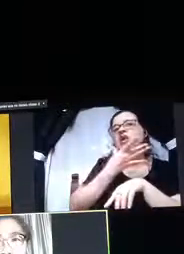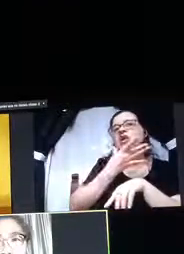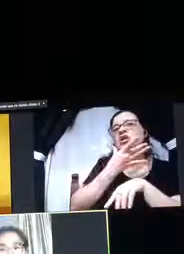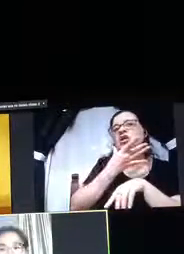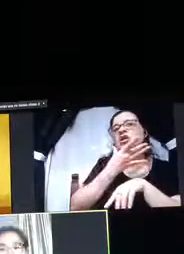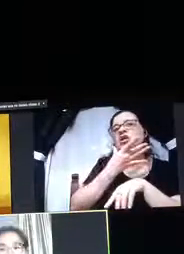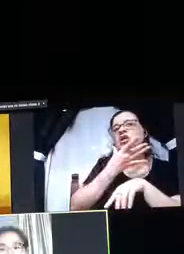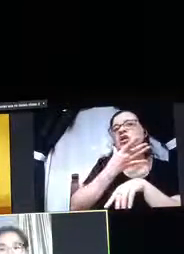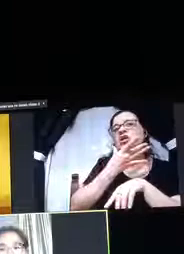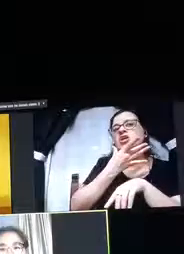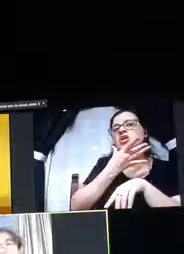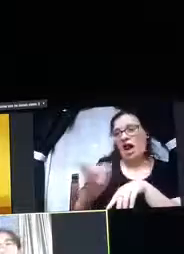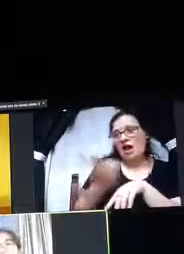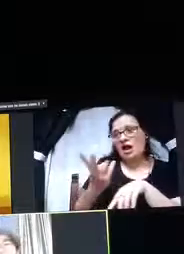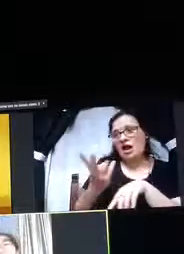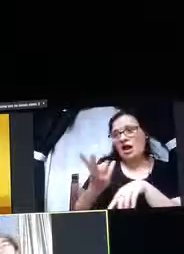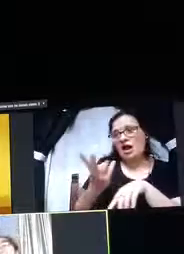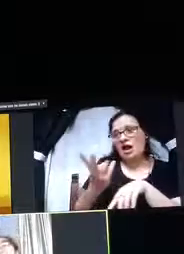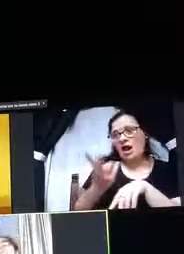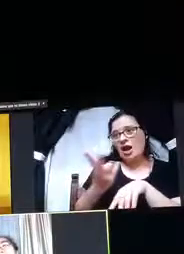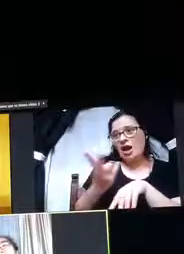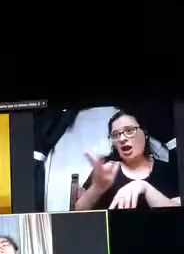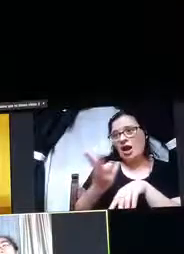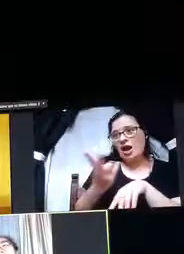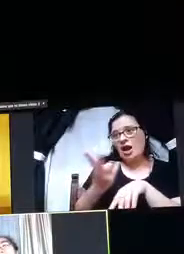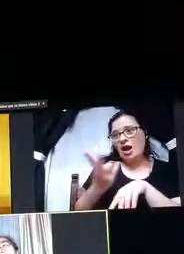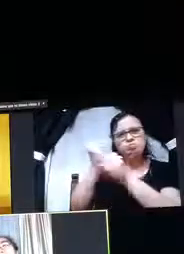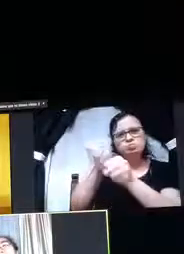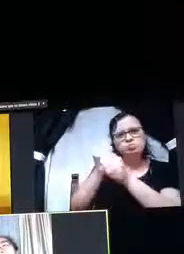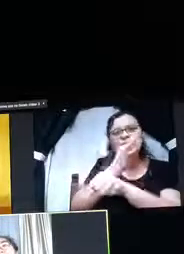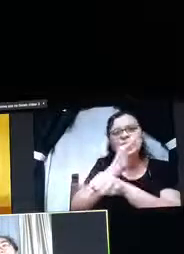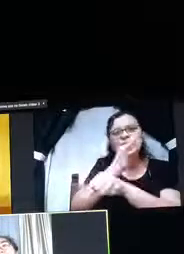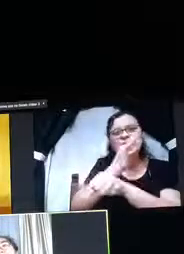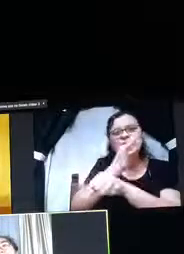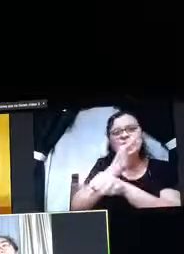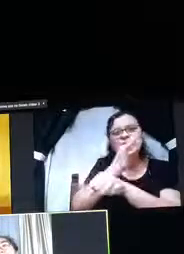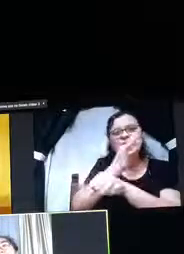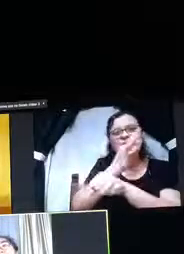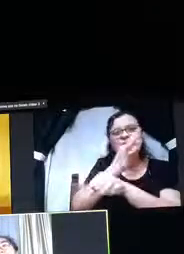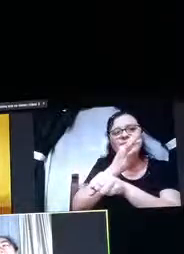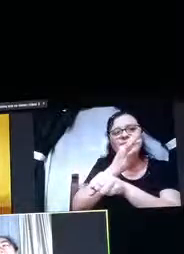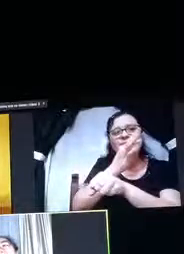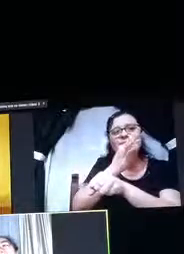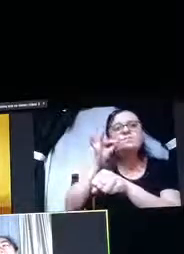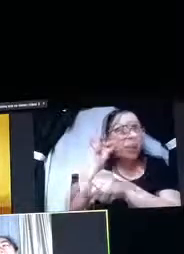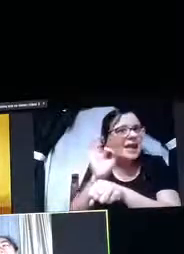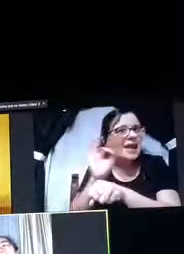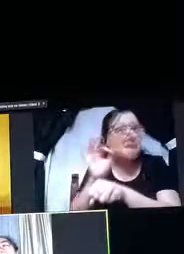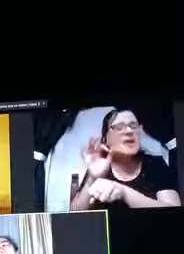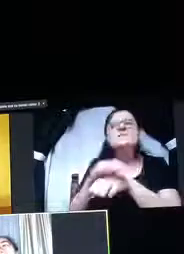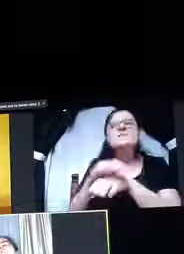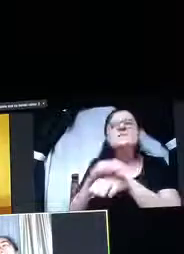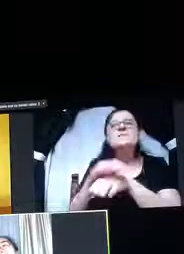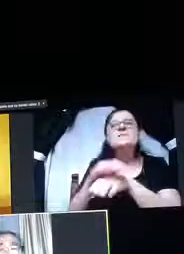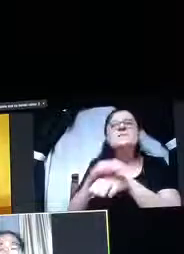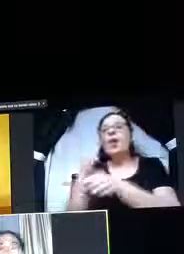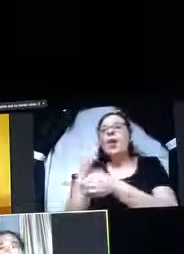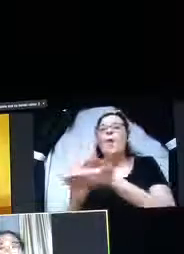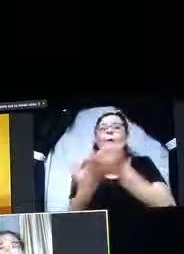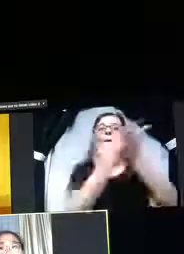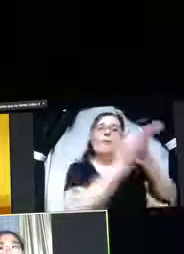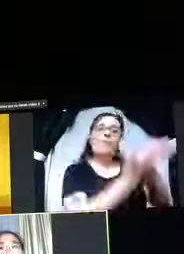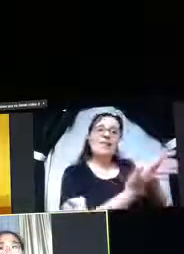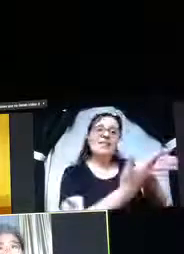entonces siempre entro como, y de golpe veo que están trabajando. Pero bueno, en esto, para mí fue